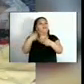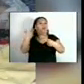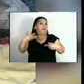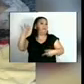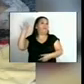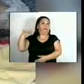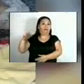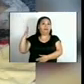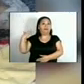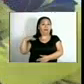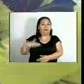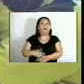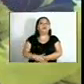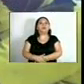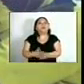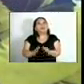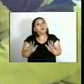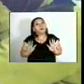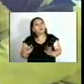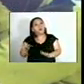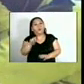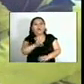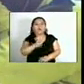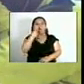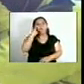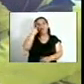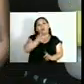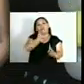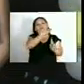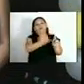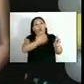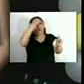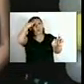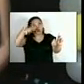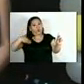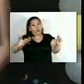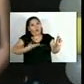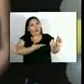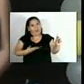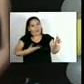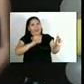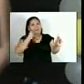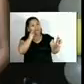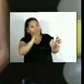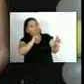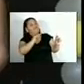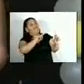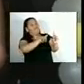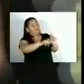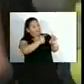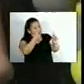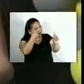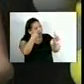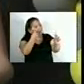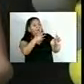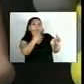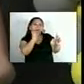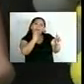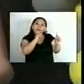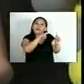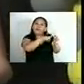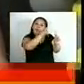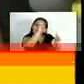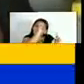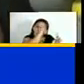experiencia como pocos. Sin duda es un gran ejemplo a seguir para su hija menor, Carla Fuentes, quien admira la entrega, pasión y